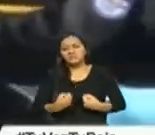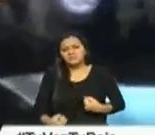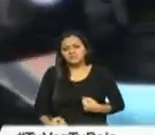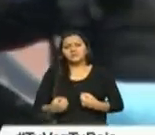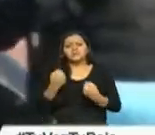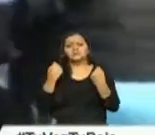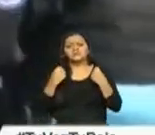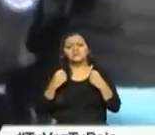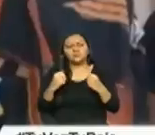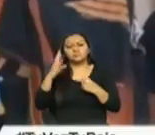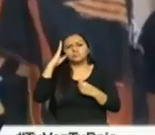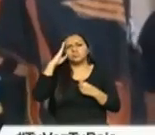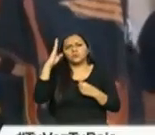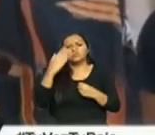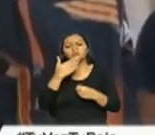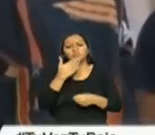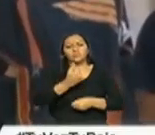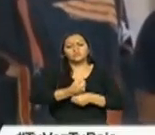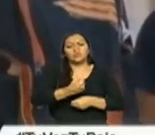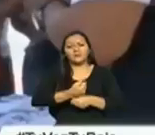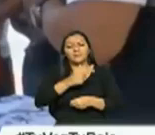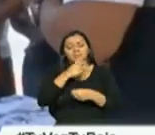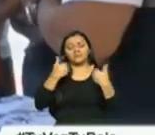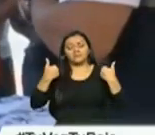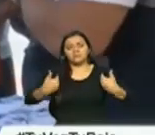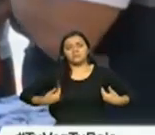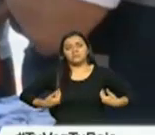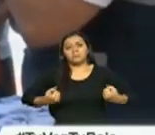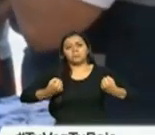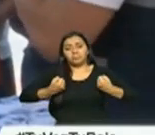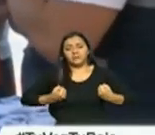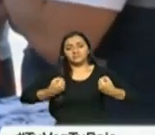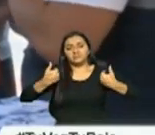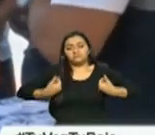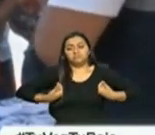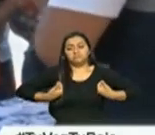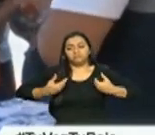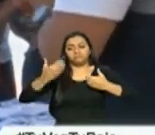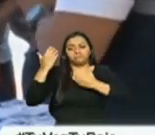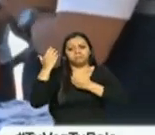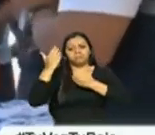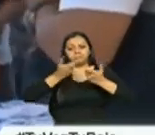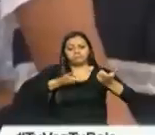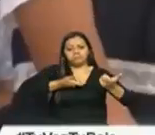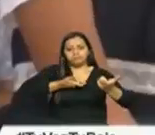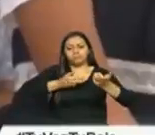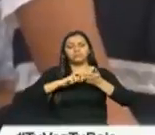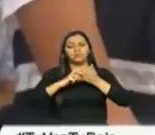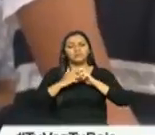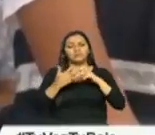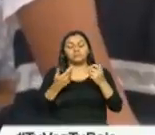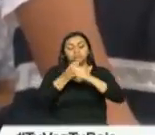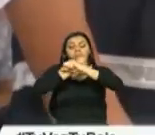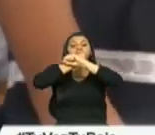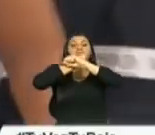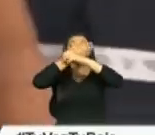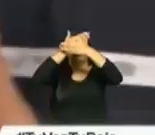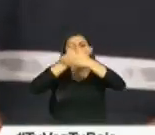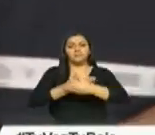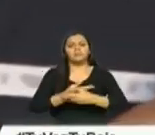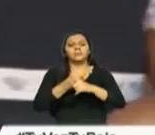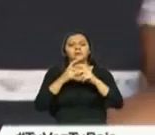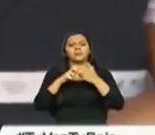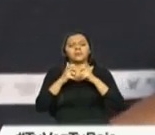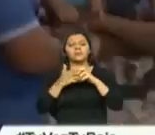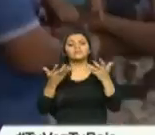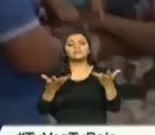ser policía, el trabajo de que te pongan un aparato tan grande como lo que hace Humo para a tranquilizar las manifestaciones. Entonces es un trabajo muy duro. El evento